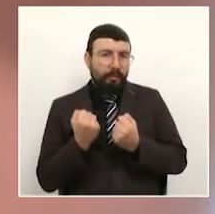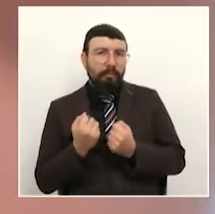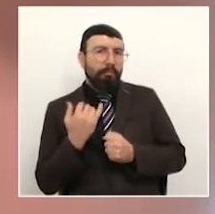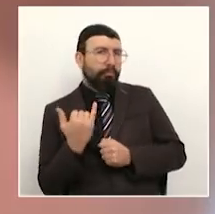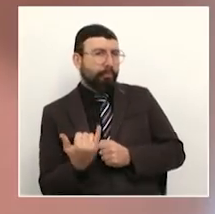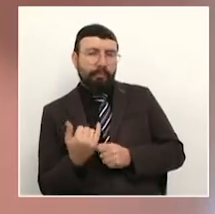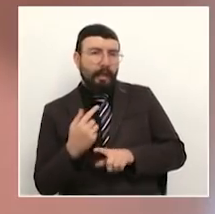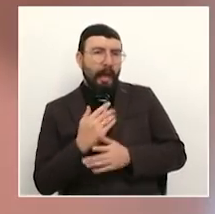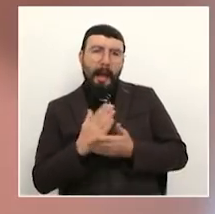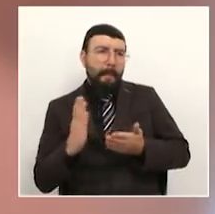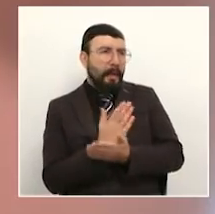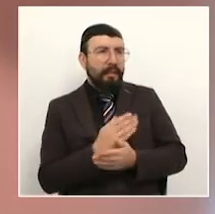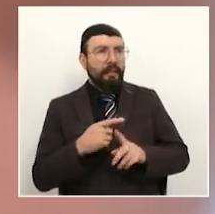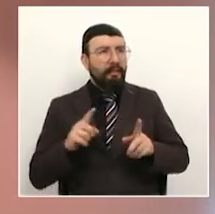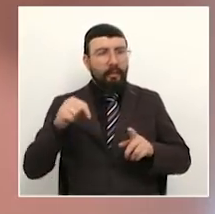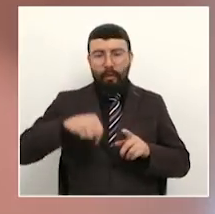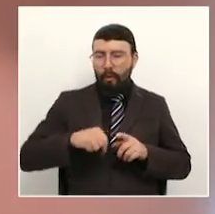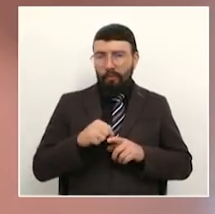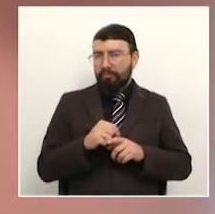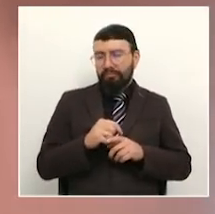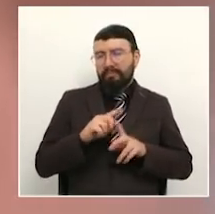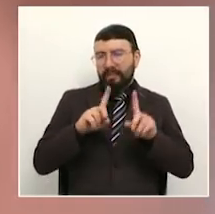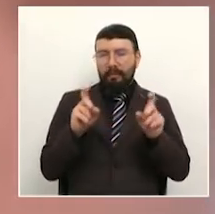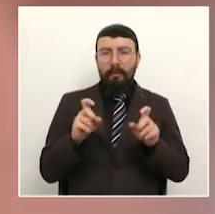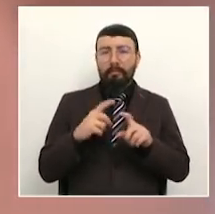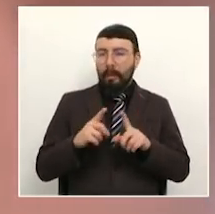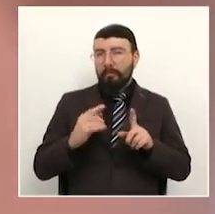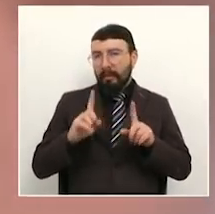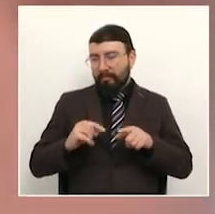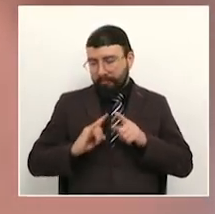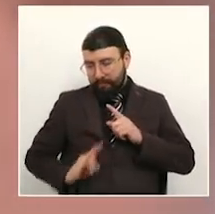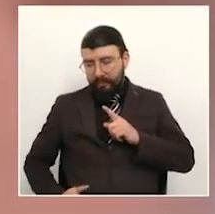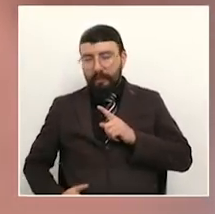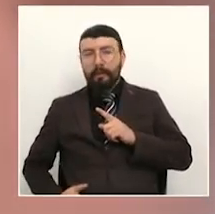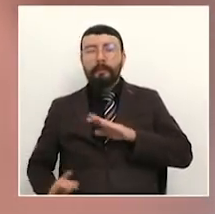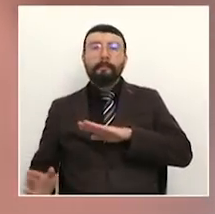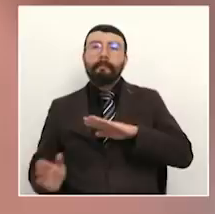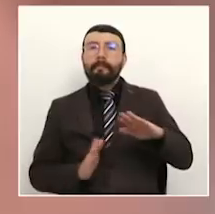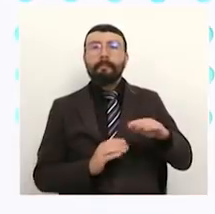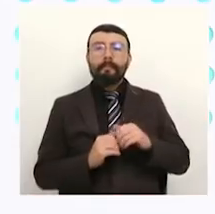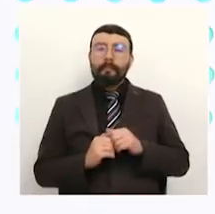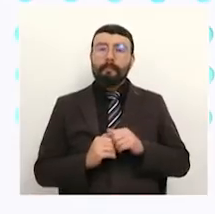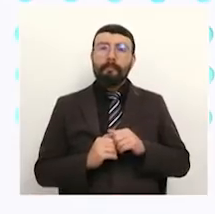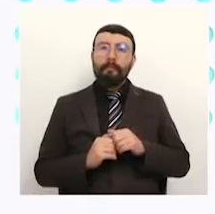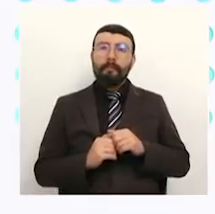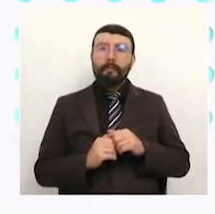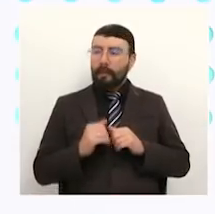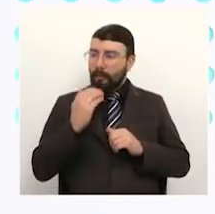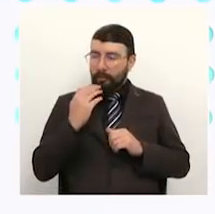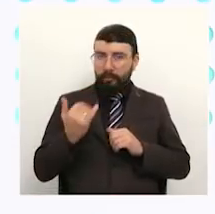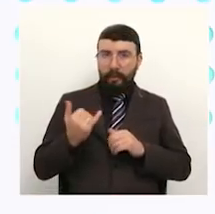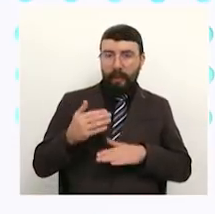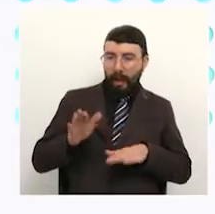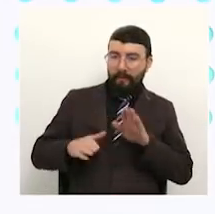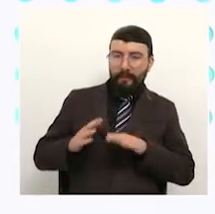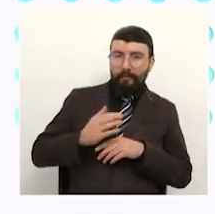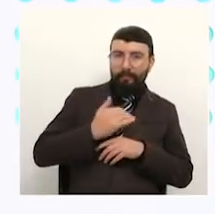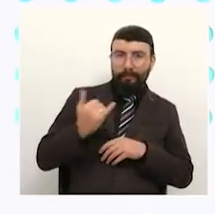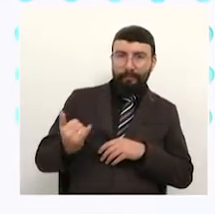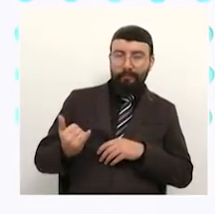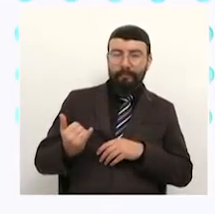completamente diferente a lo que estamos hablando hoy pero si se puede afectar y la otra razón es que inclusive dentro de los